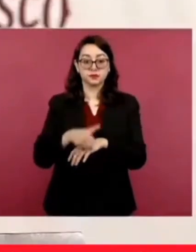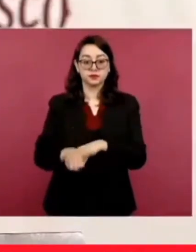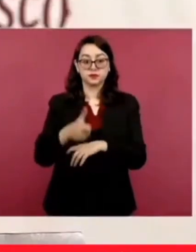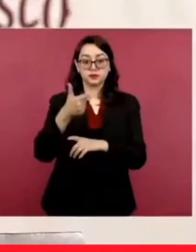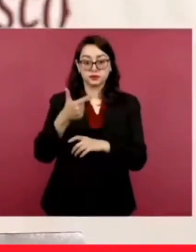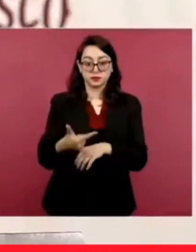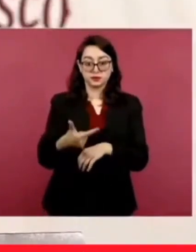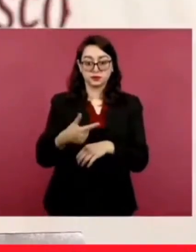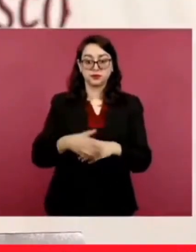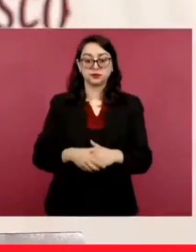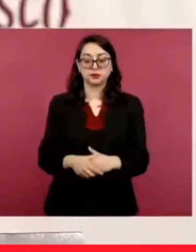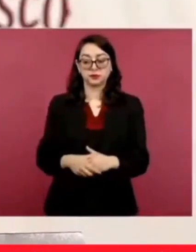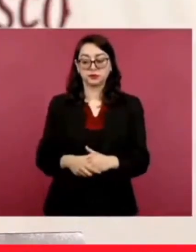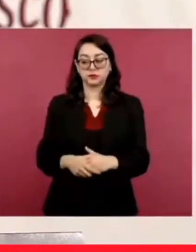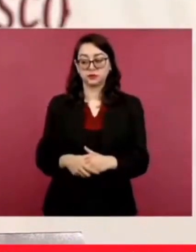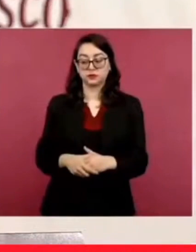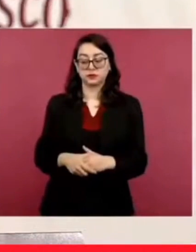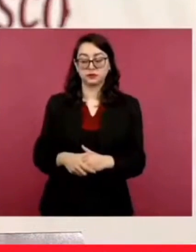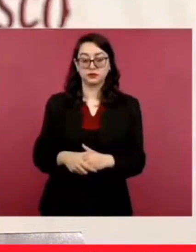va de Chetumal a Escárcega.